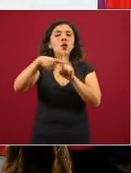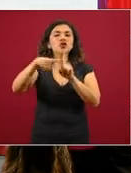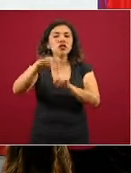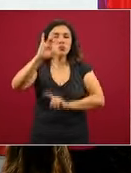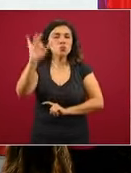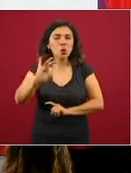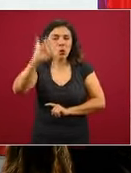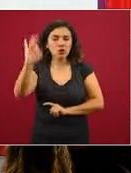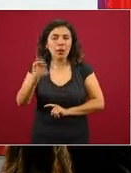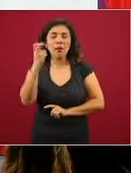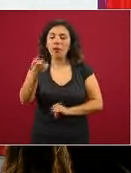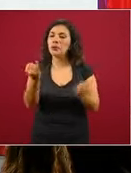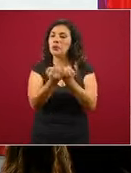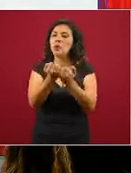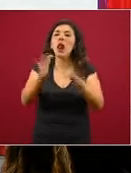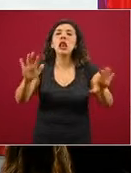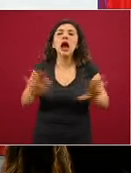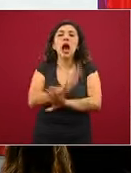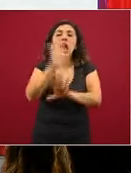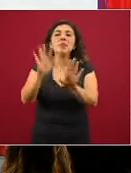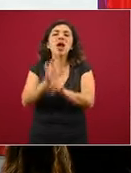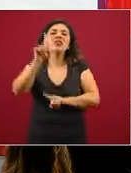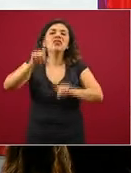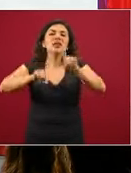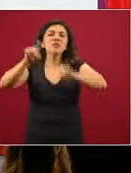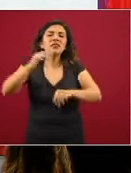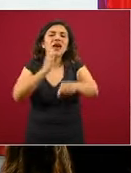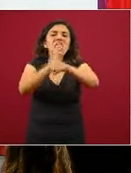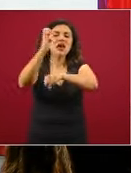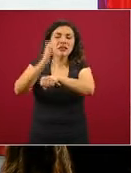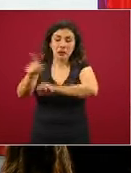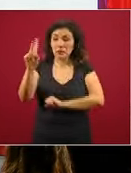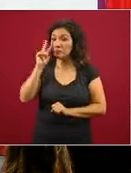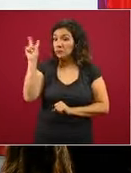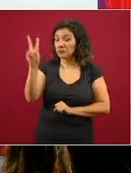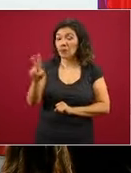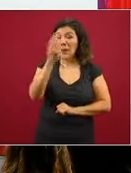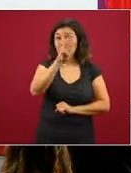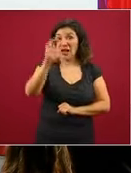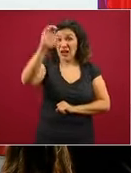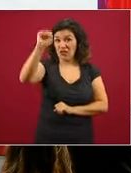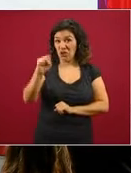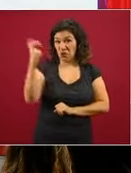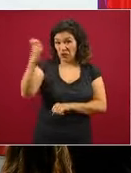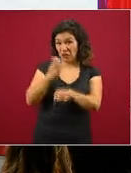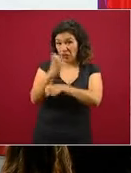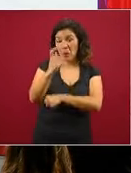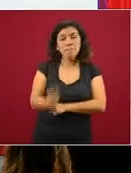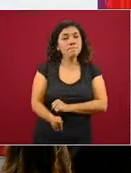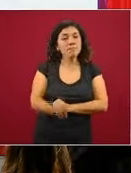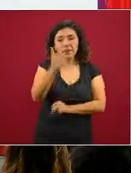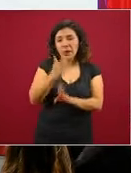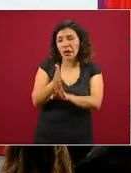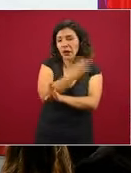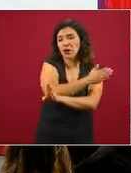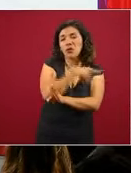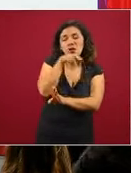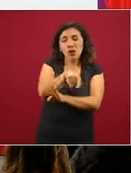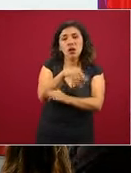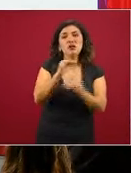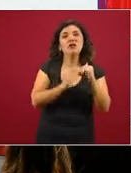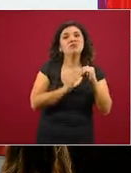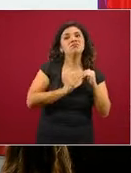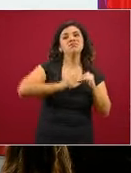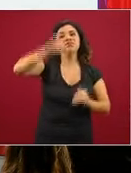esto también cambia dependiendo de cada estado. Vean aquí cómo Baja California Sur desde un principio incrementó